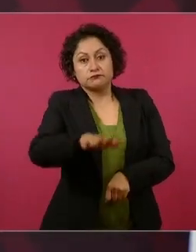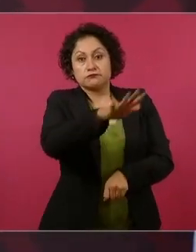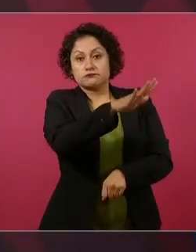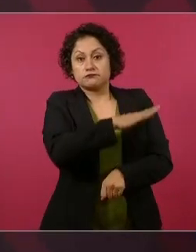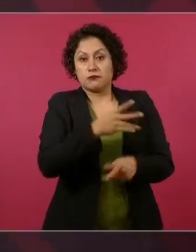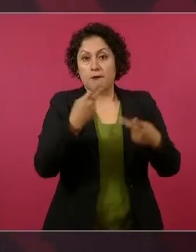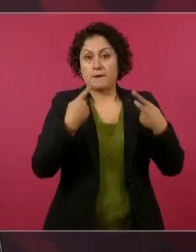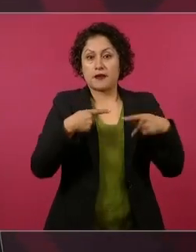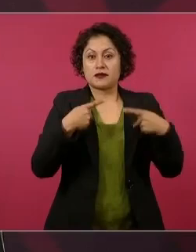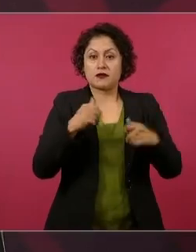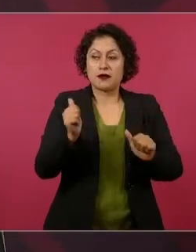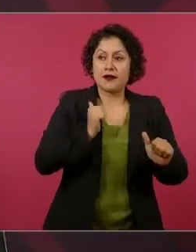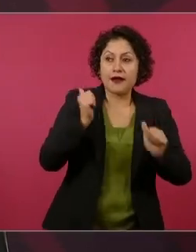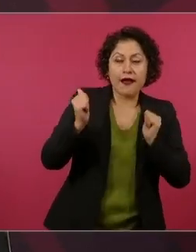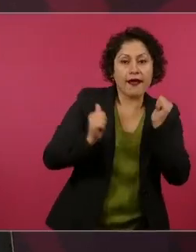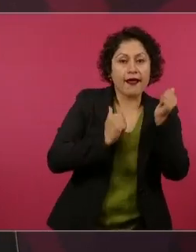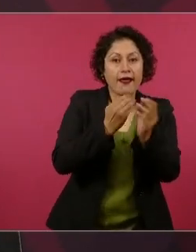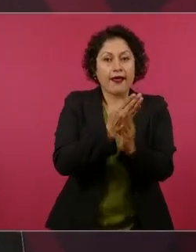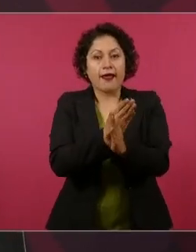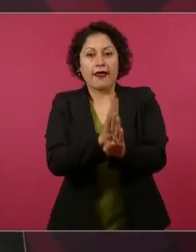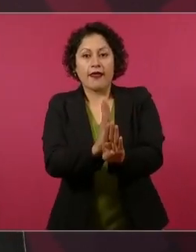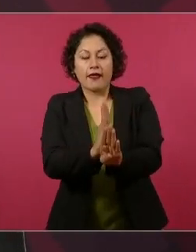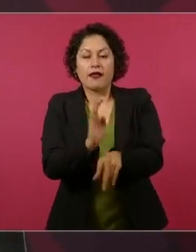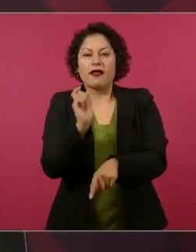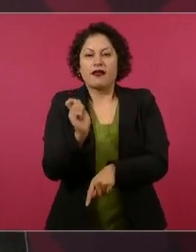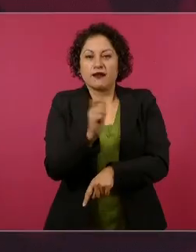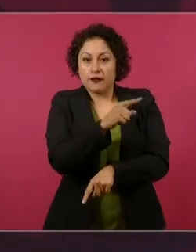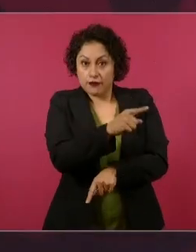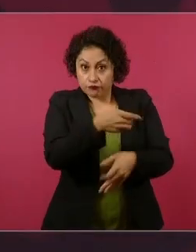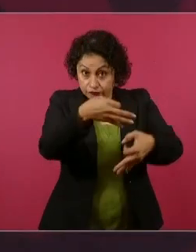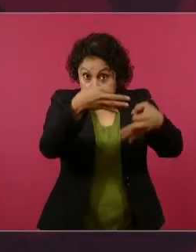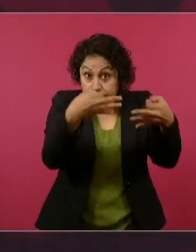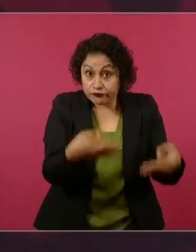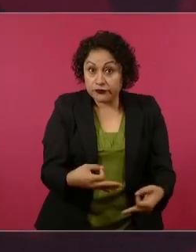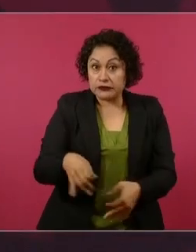no eran en sentido estricto banqueros.